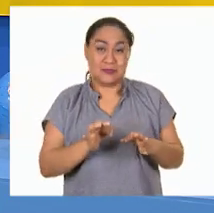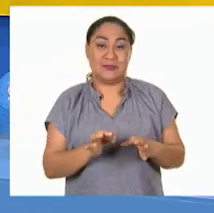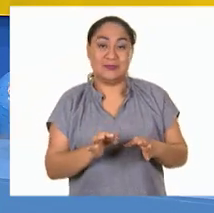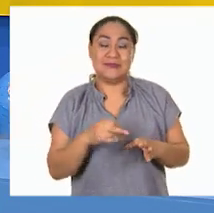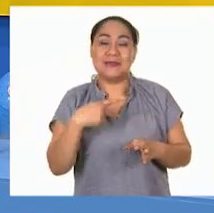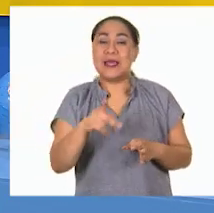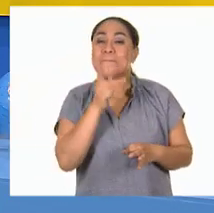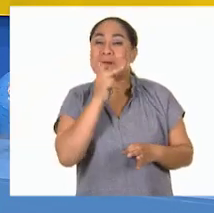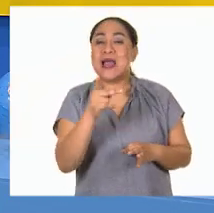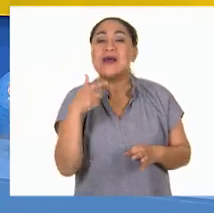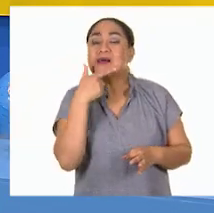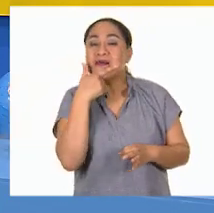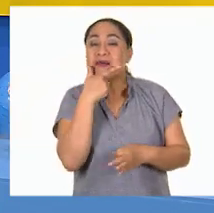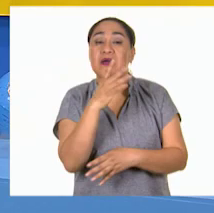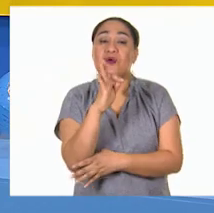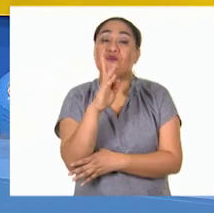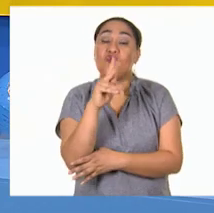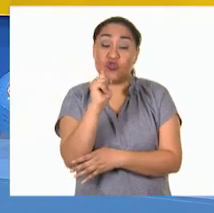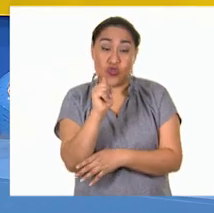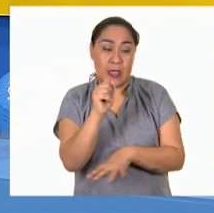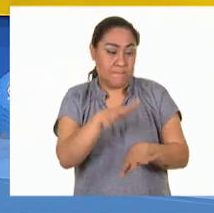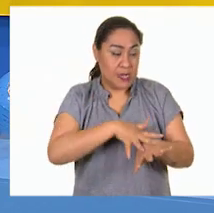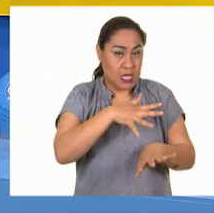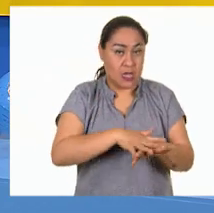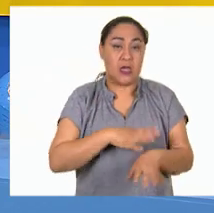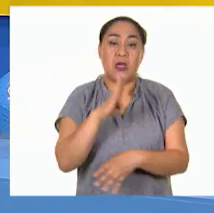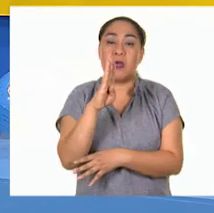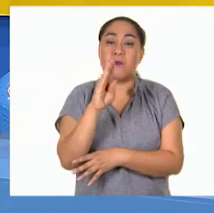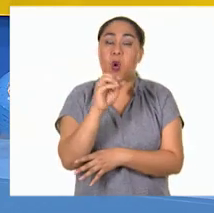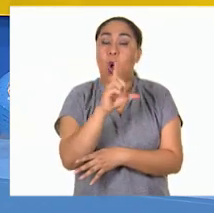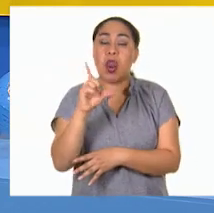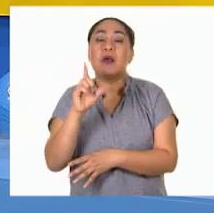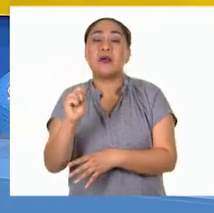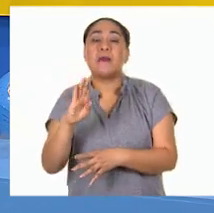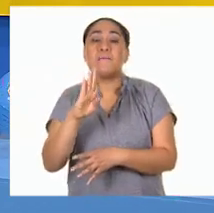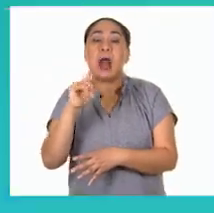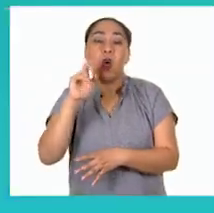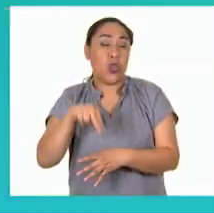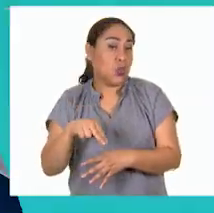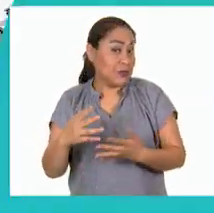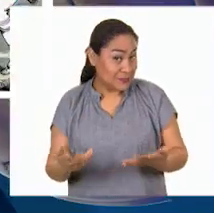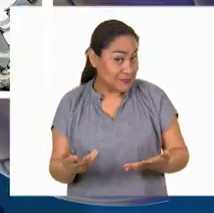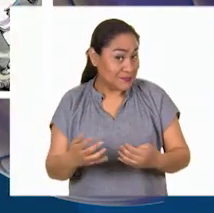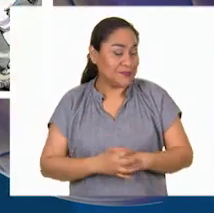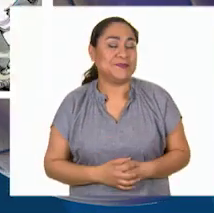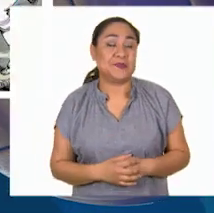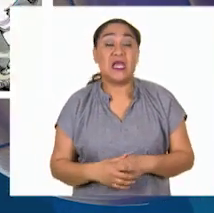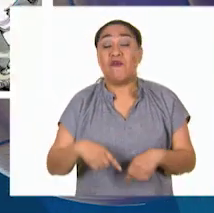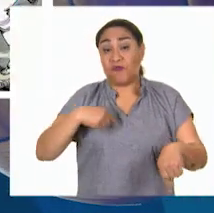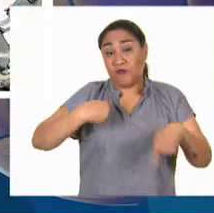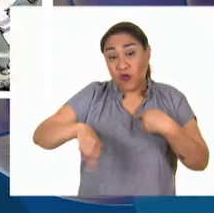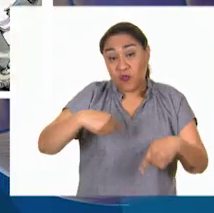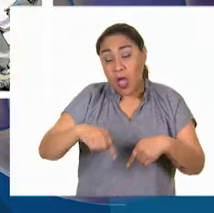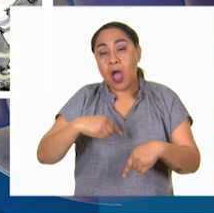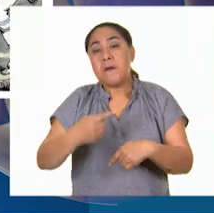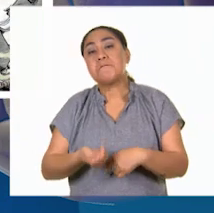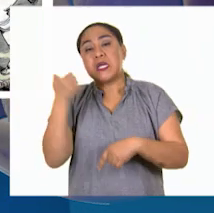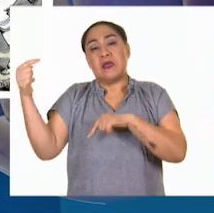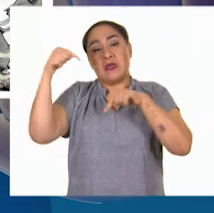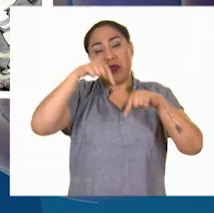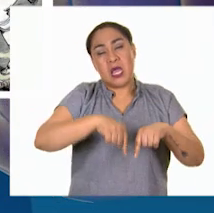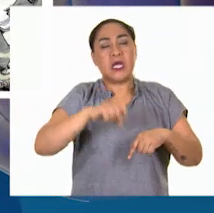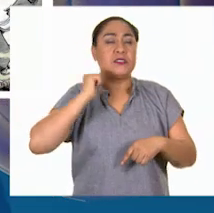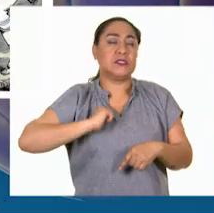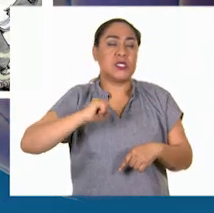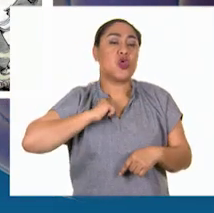inglés. Foot significa pie y ball significa balón. El fútbol llegó a México a finales del siglo